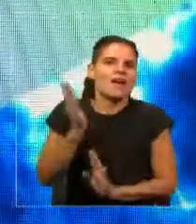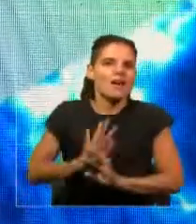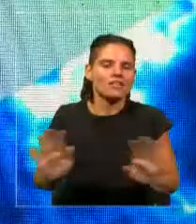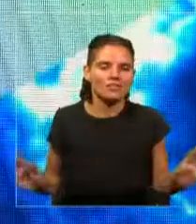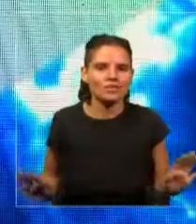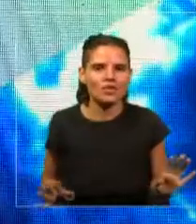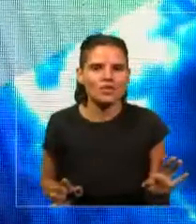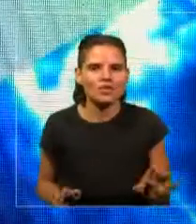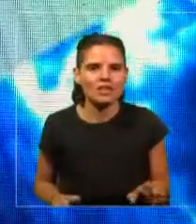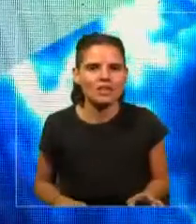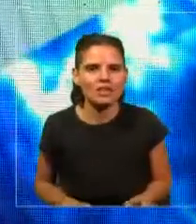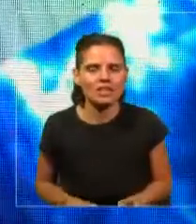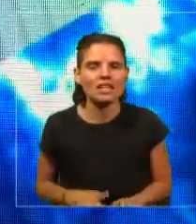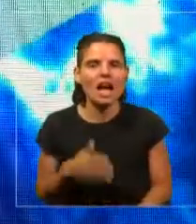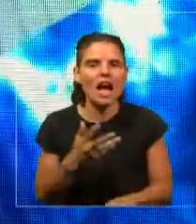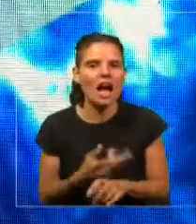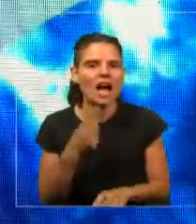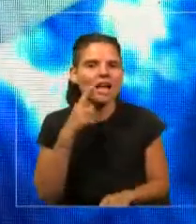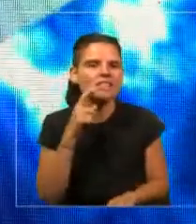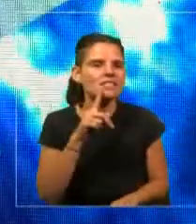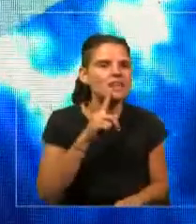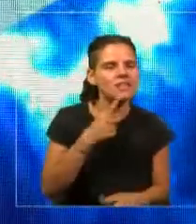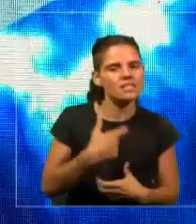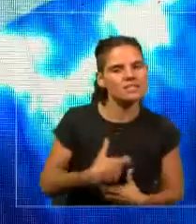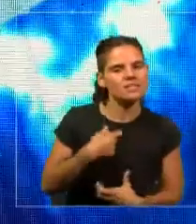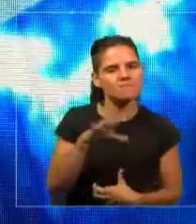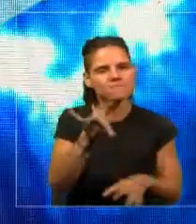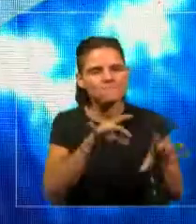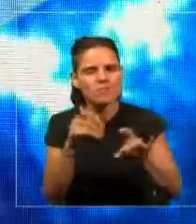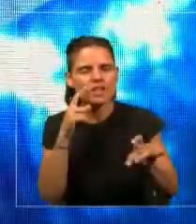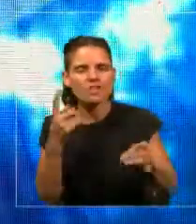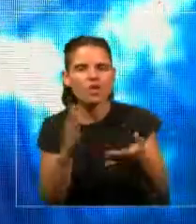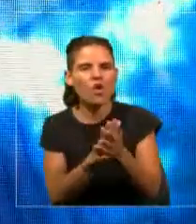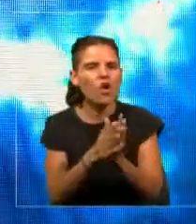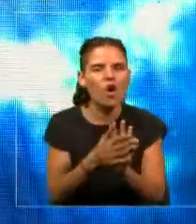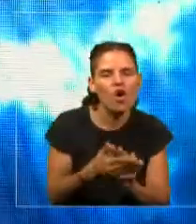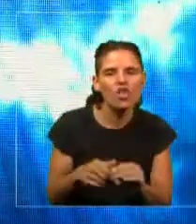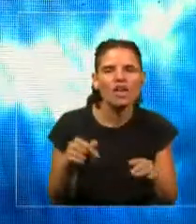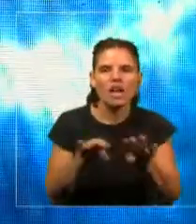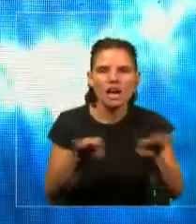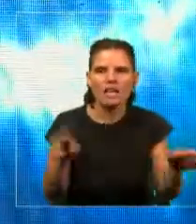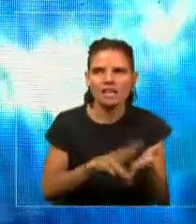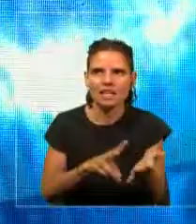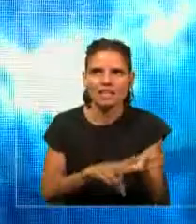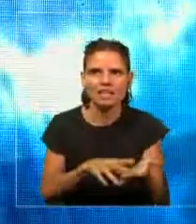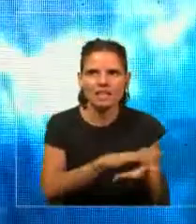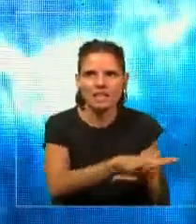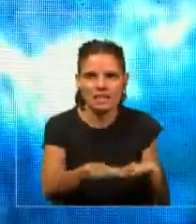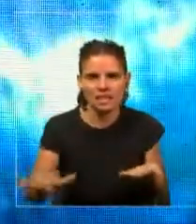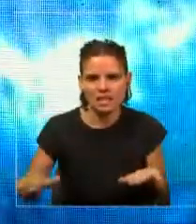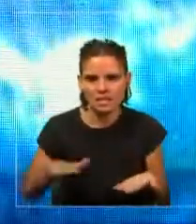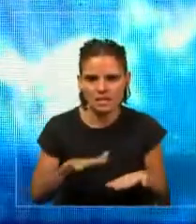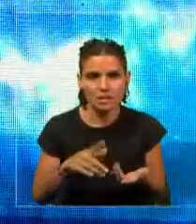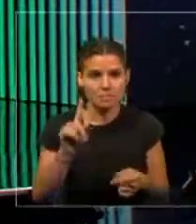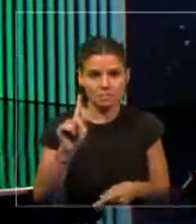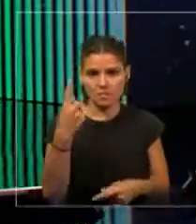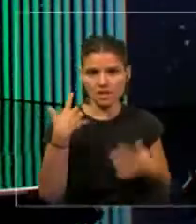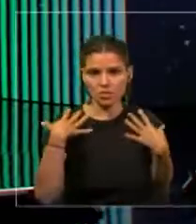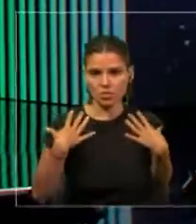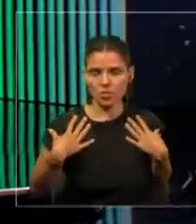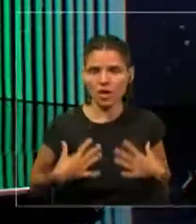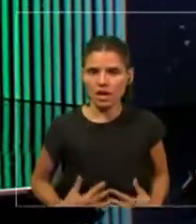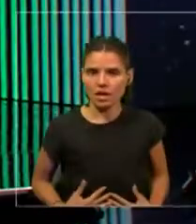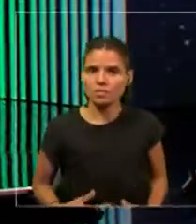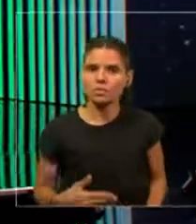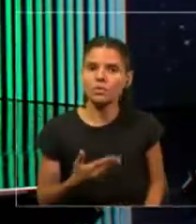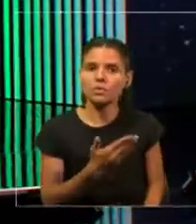de captadores en todas las superficies de la realidad. En primer lugar, ¿lo entendieron? Nuestro cuerpo.